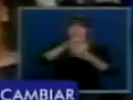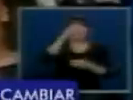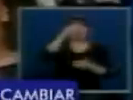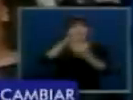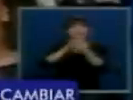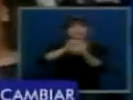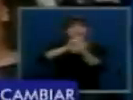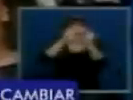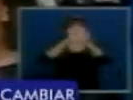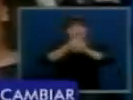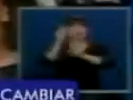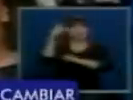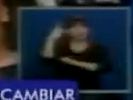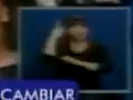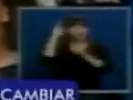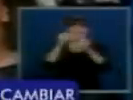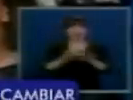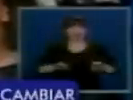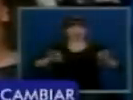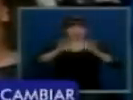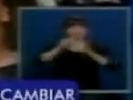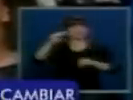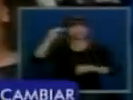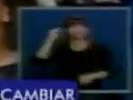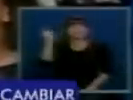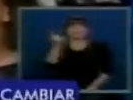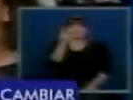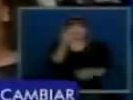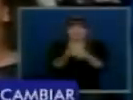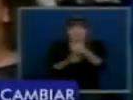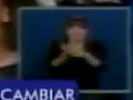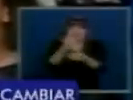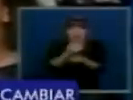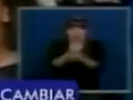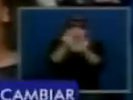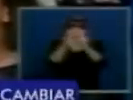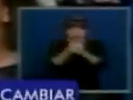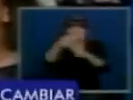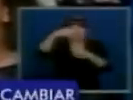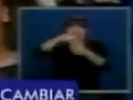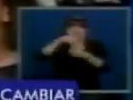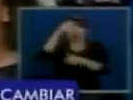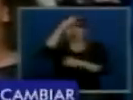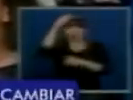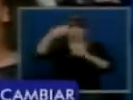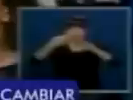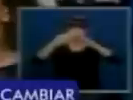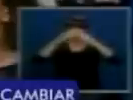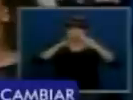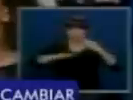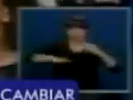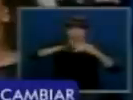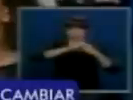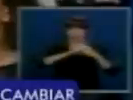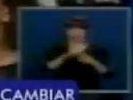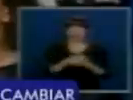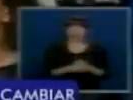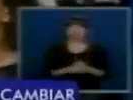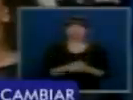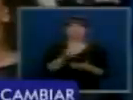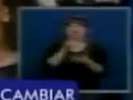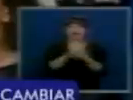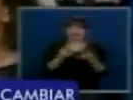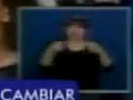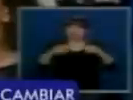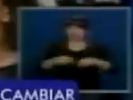cambios políticos de trascendencia histórica siempre parten de un cambio en la cultura ciudadana. Así está aconteciendo en la